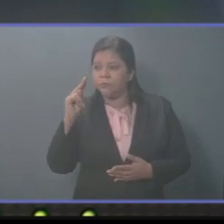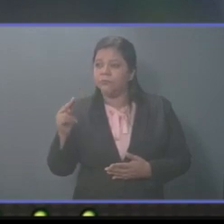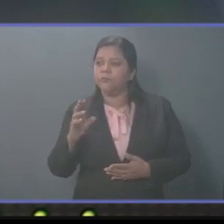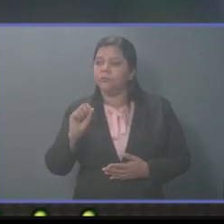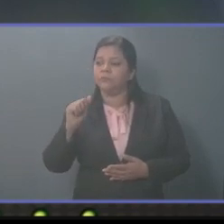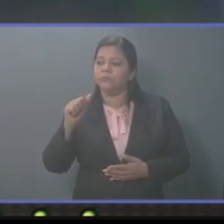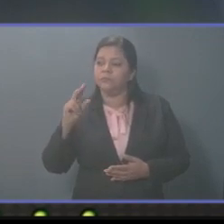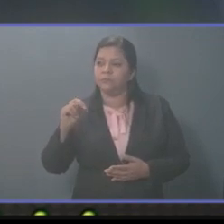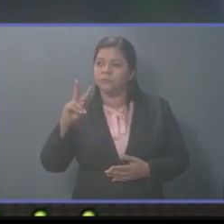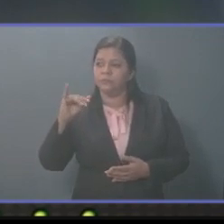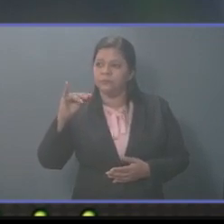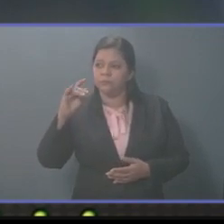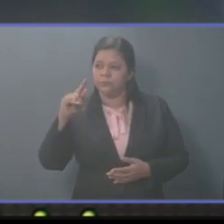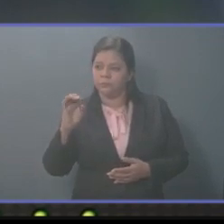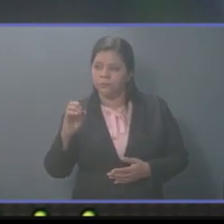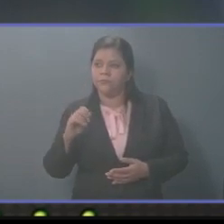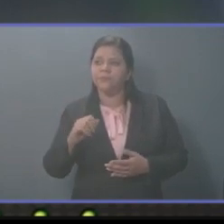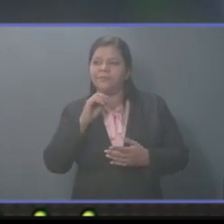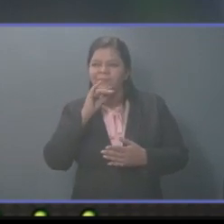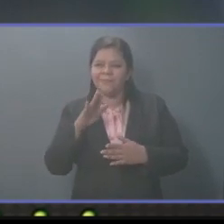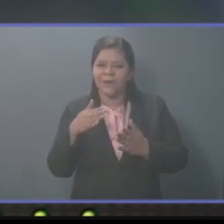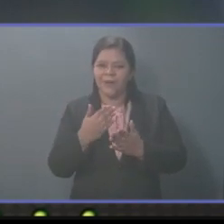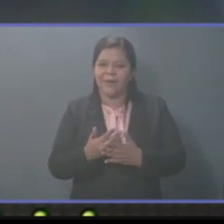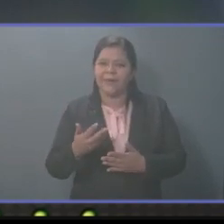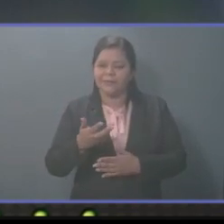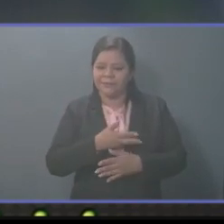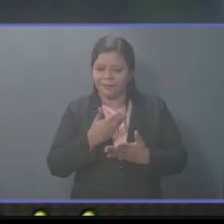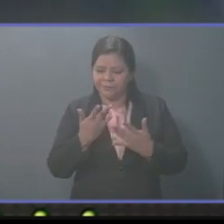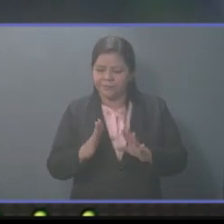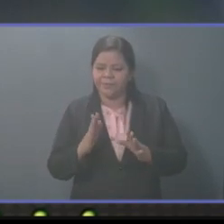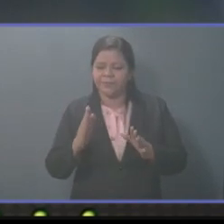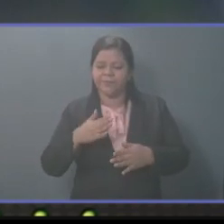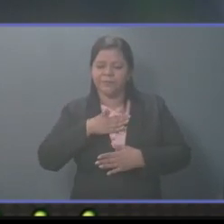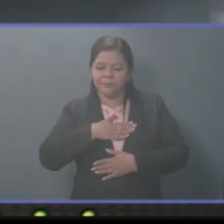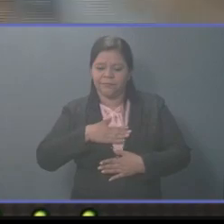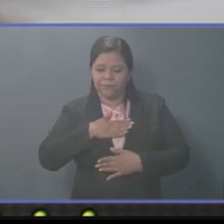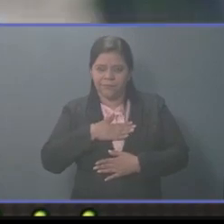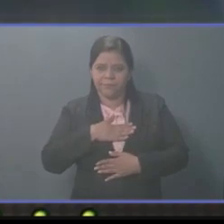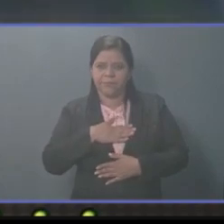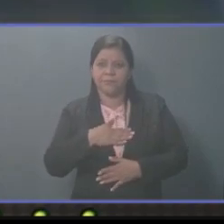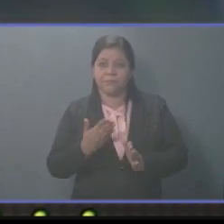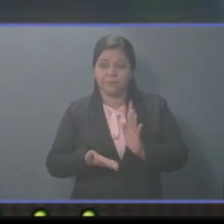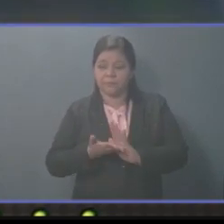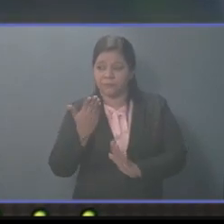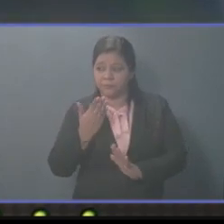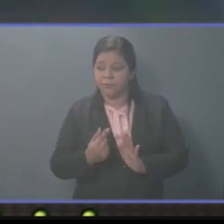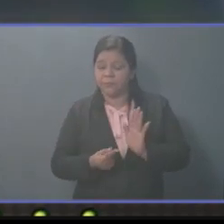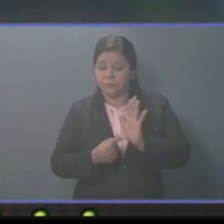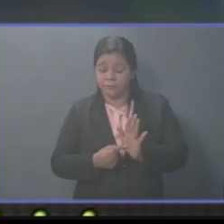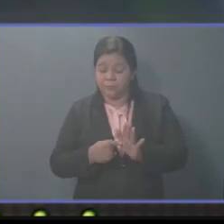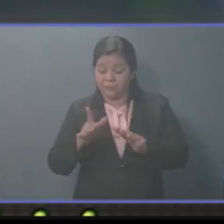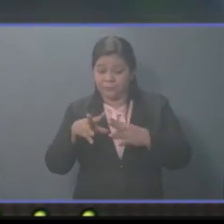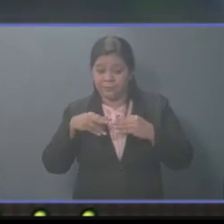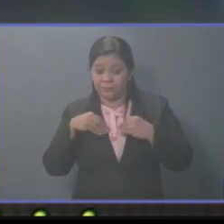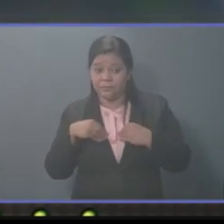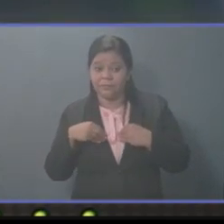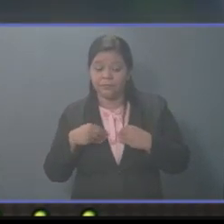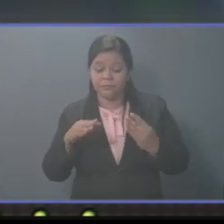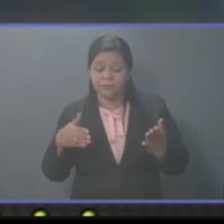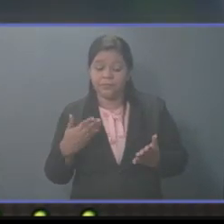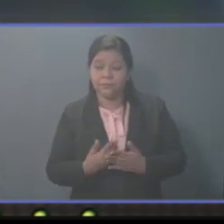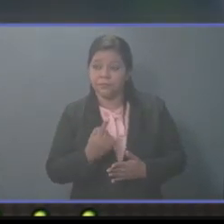calidad académica, razón por la que por años ha gozado de una gran aceptación entre